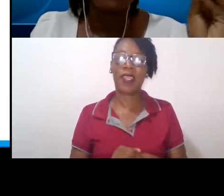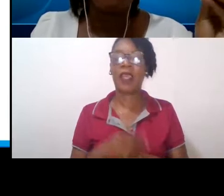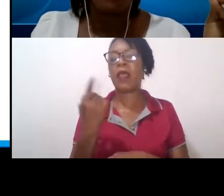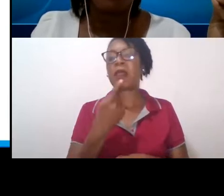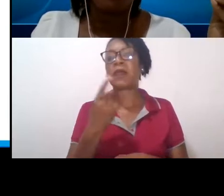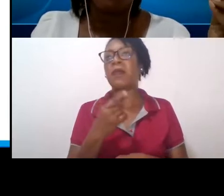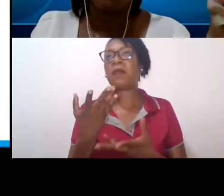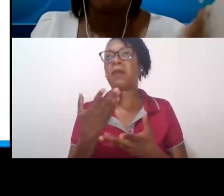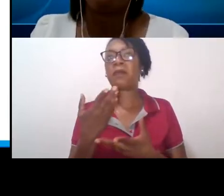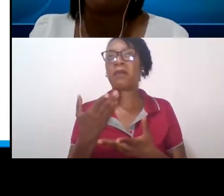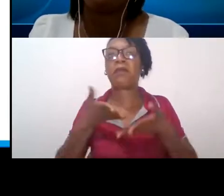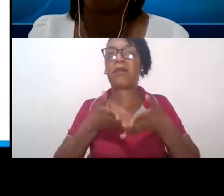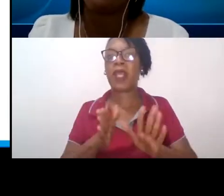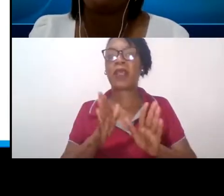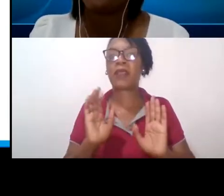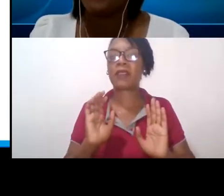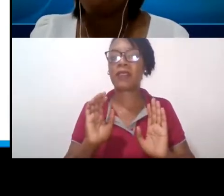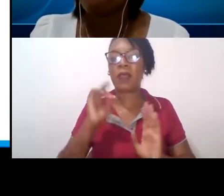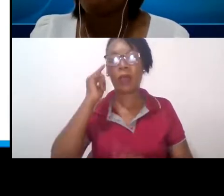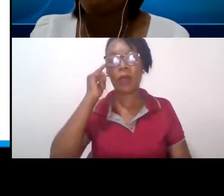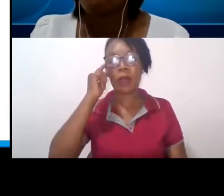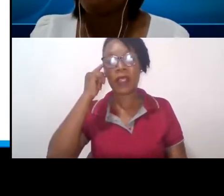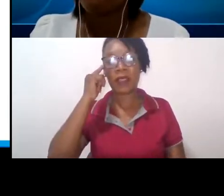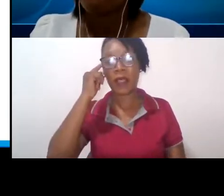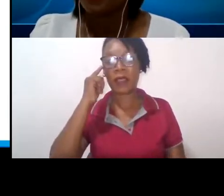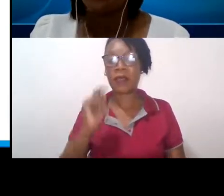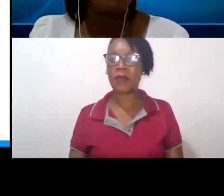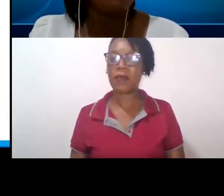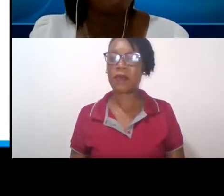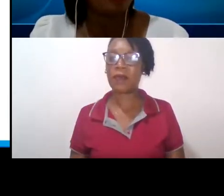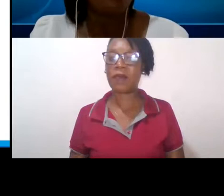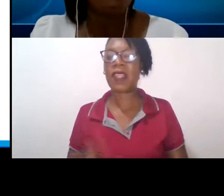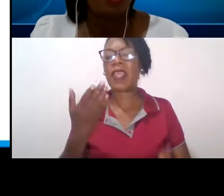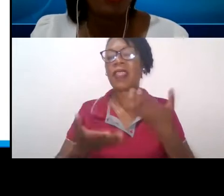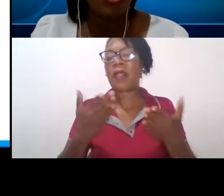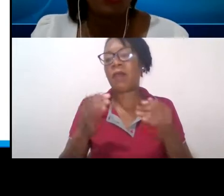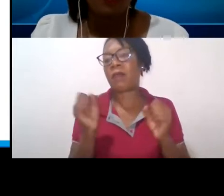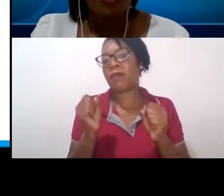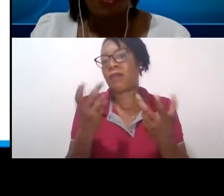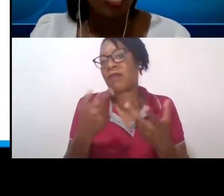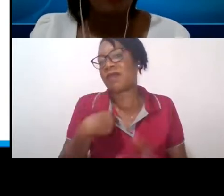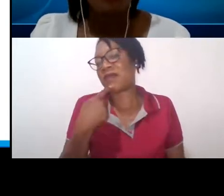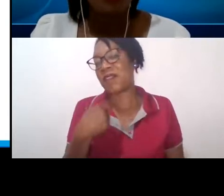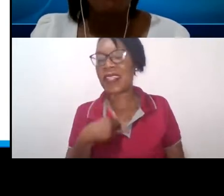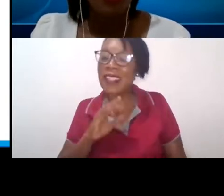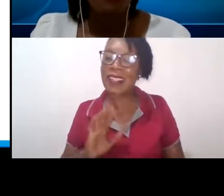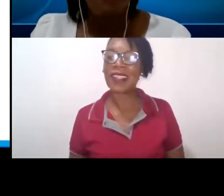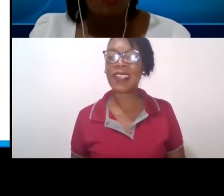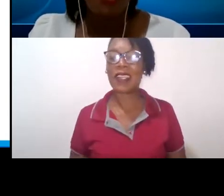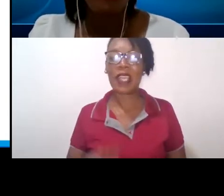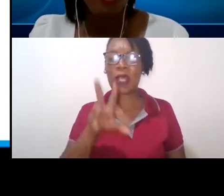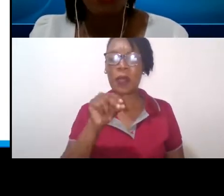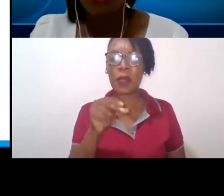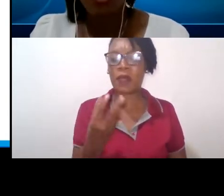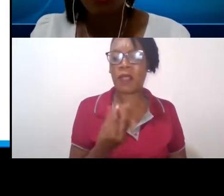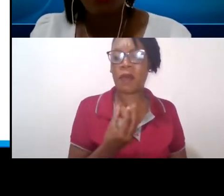un pensamiento un poco más, tal vez más frío, diría yo. Que no nos dé miedo amar